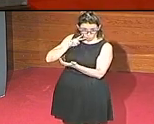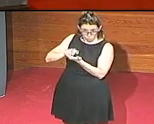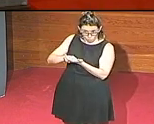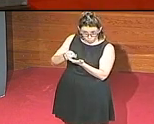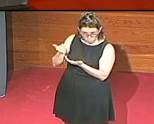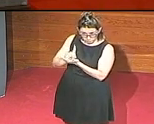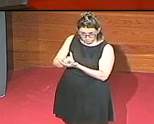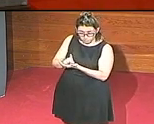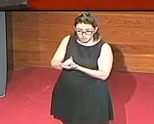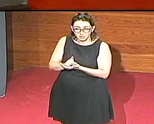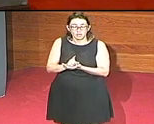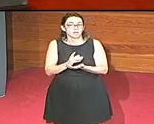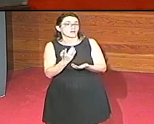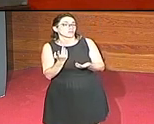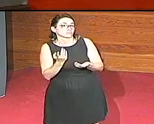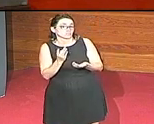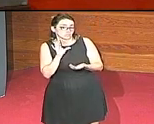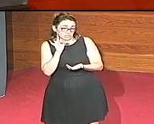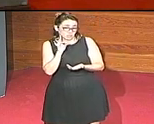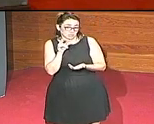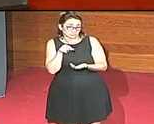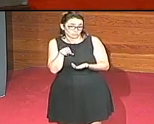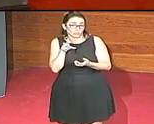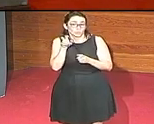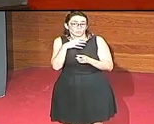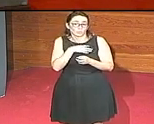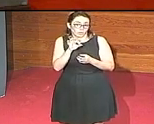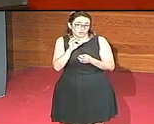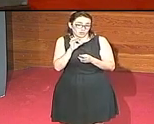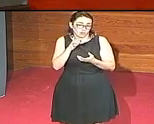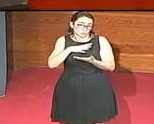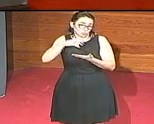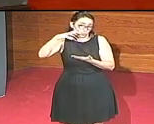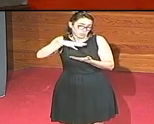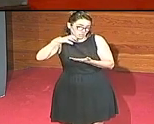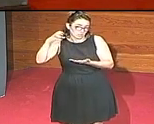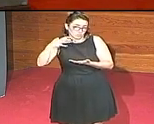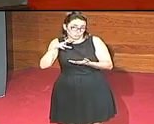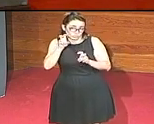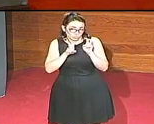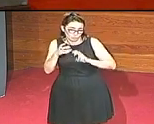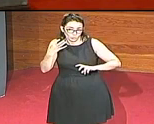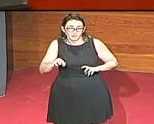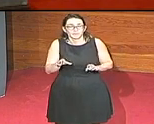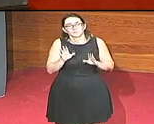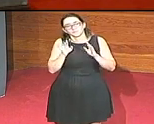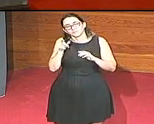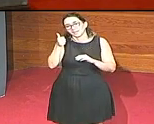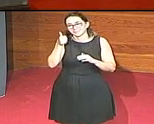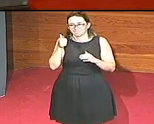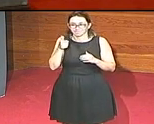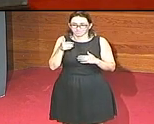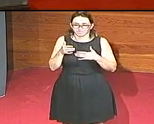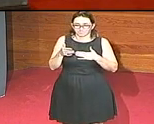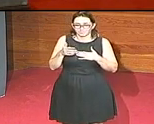no está en ningún lado pero lo podría subir a algún lado si al final es pero eso es algo ya más un tema personal que